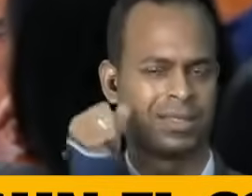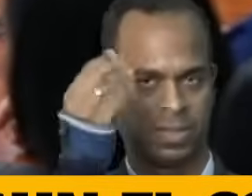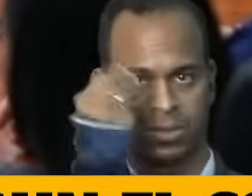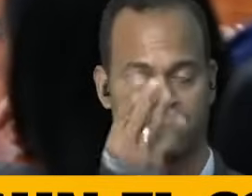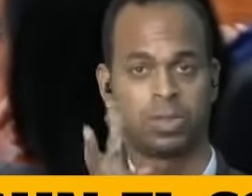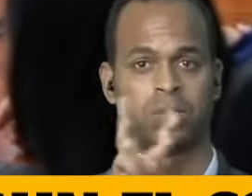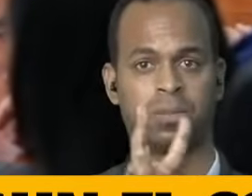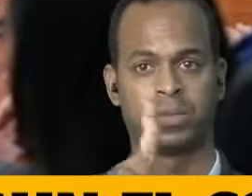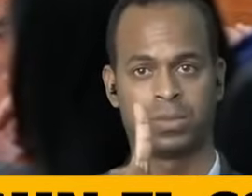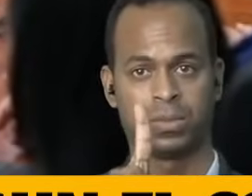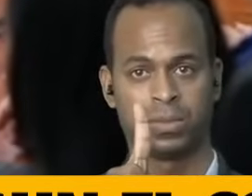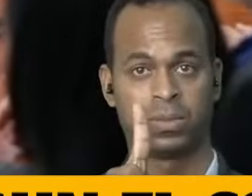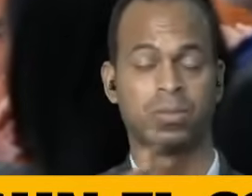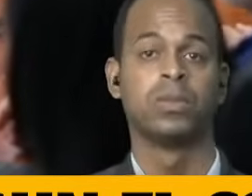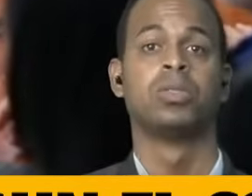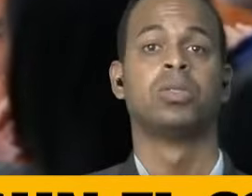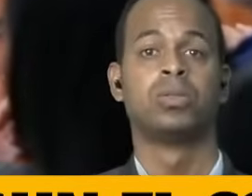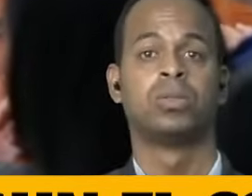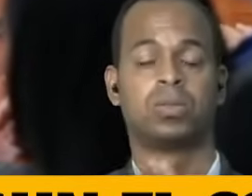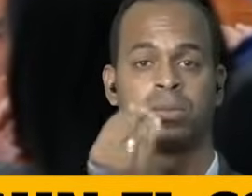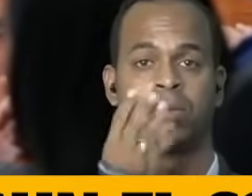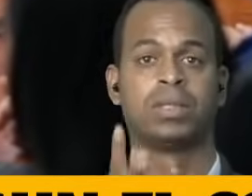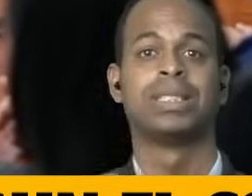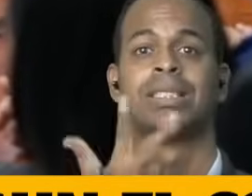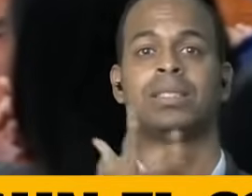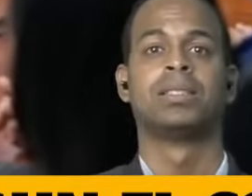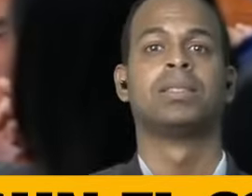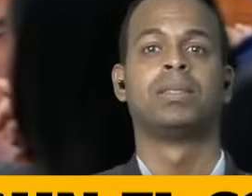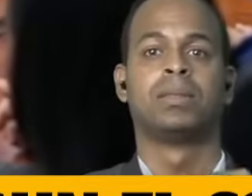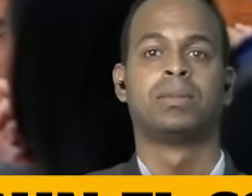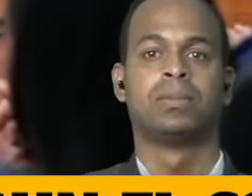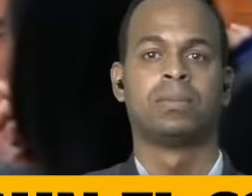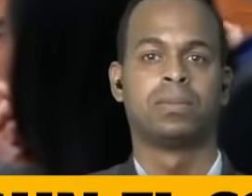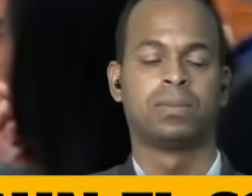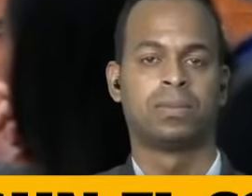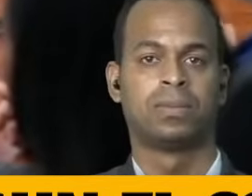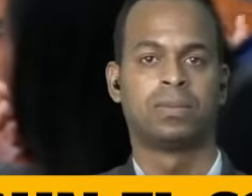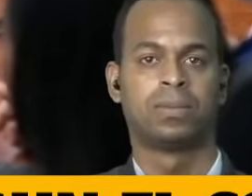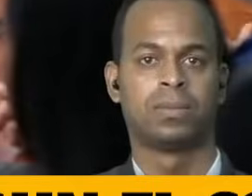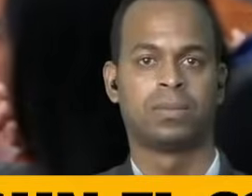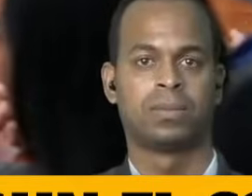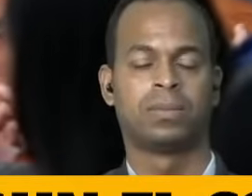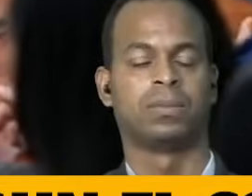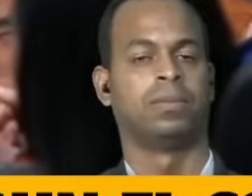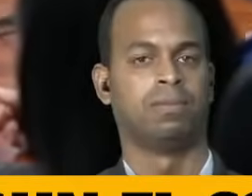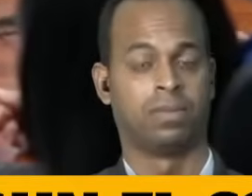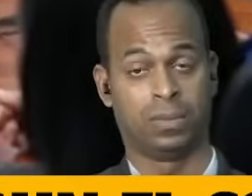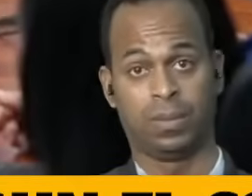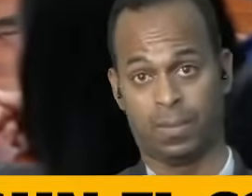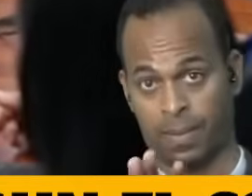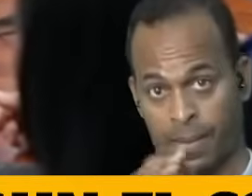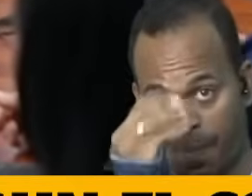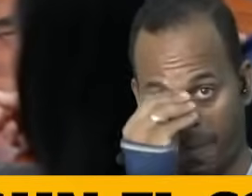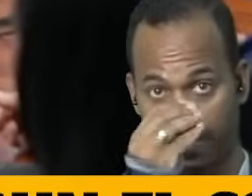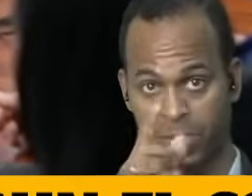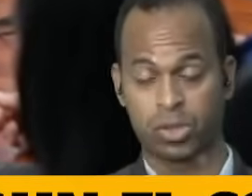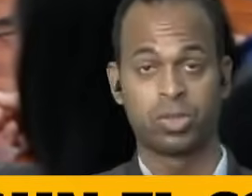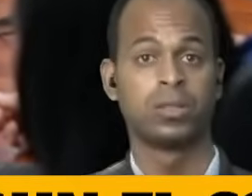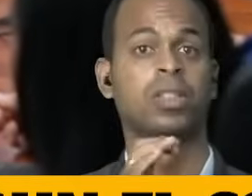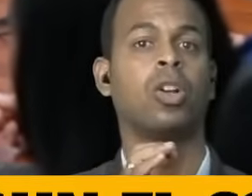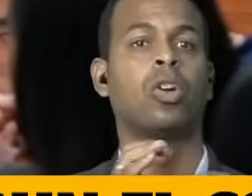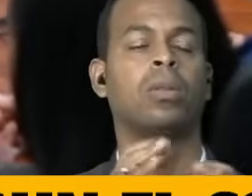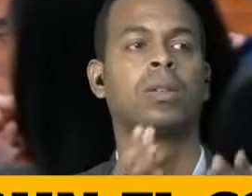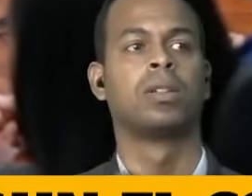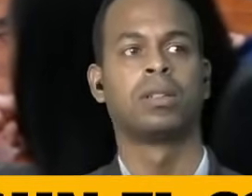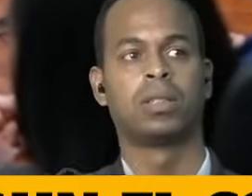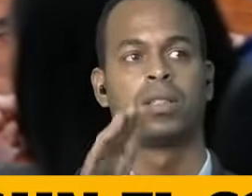Hoy, en el día de hoy, suman 3 más. Y cabe destacar o recordarle a ustedes, los comunicadores, que el Centro de Operación